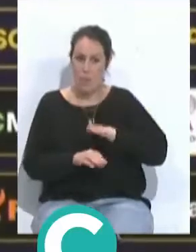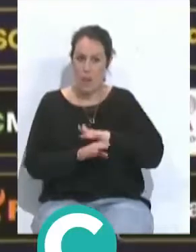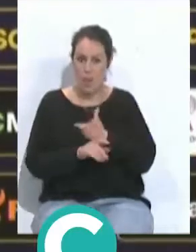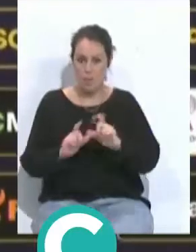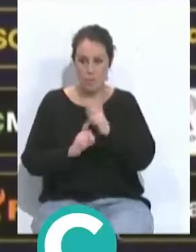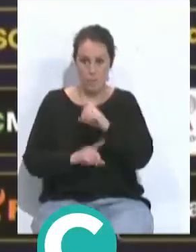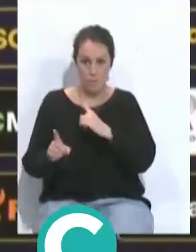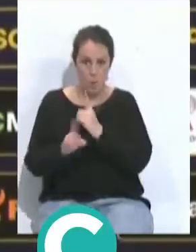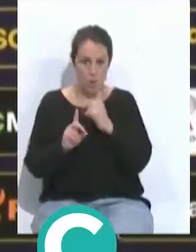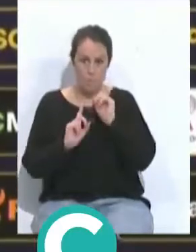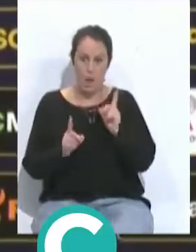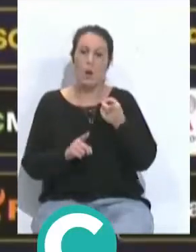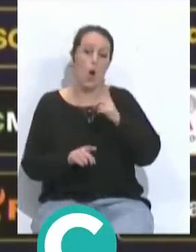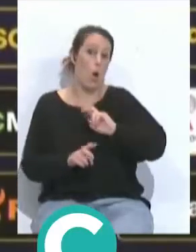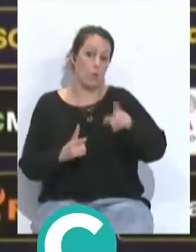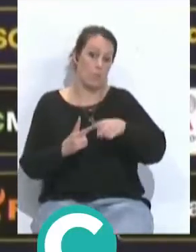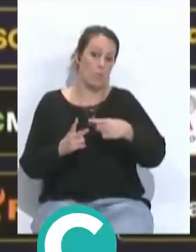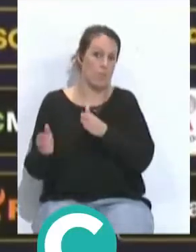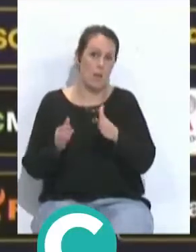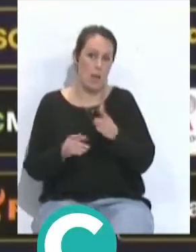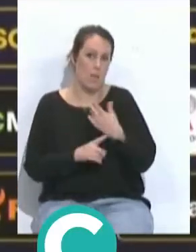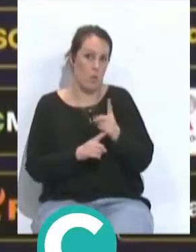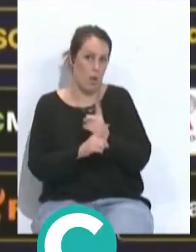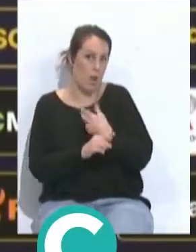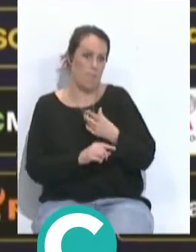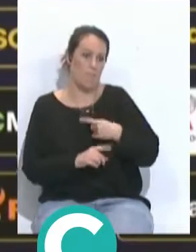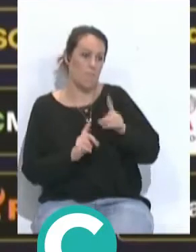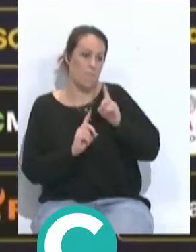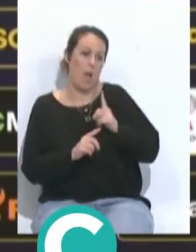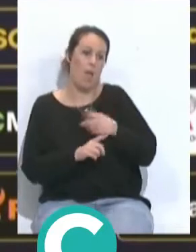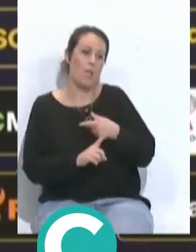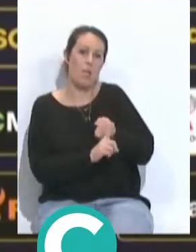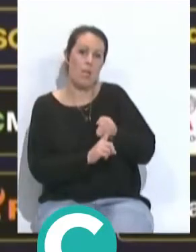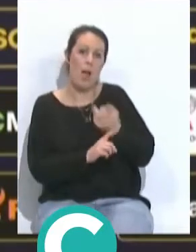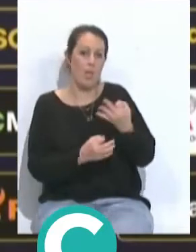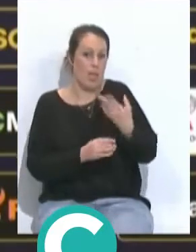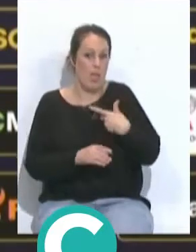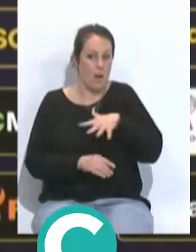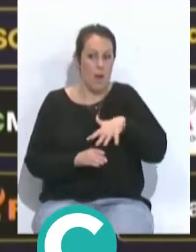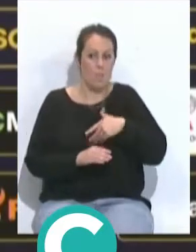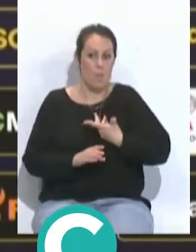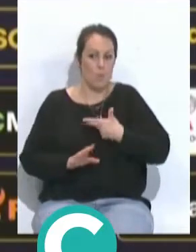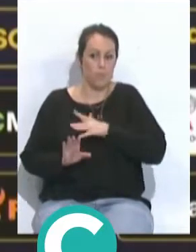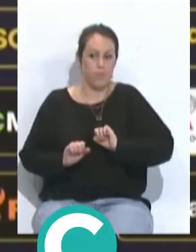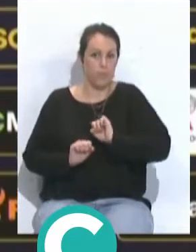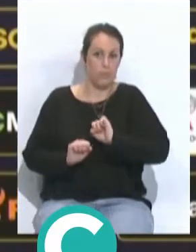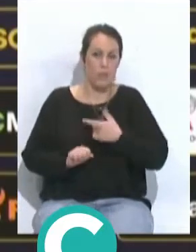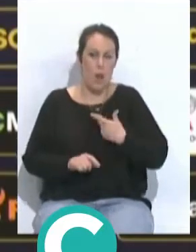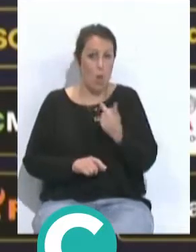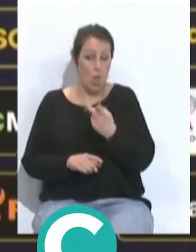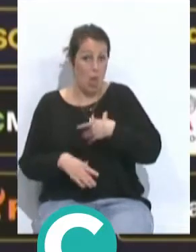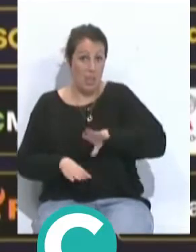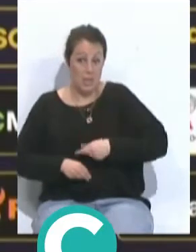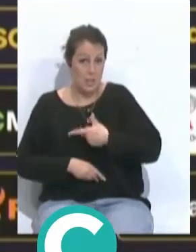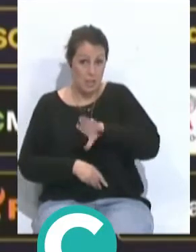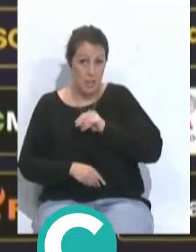por el rival y otra en la fase en la que el rival también juega y te va a someter un poco más o va a tener que estar un poquito más en tu campo, ¿no? Y tenemos que aceptar las dos, entender